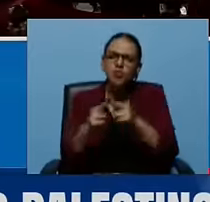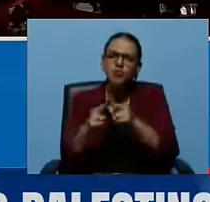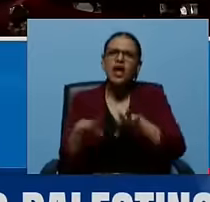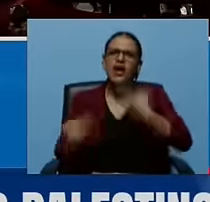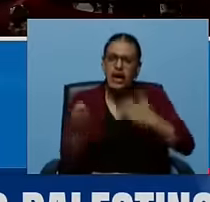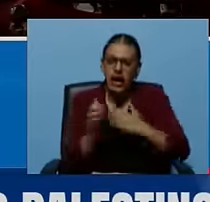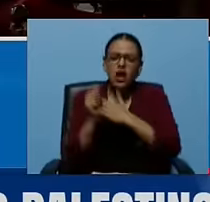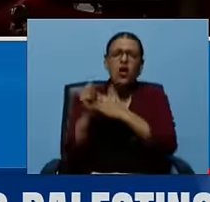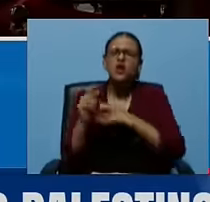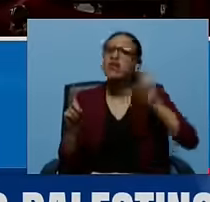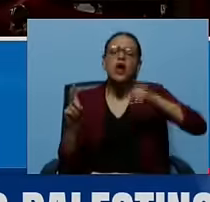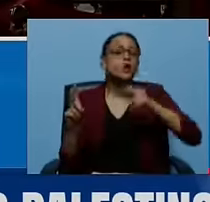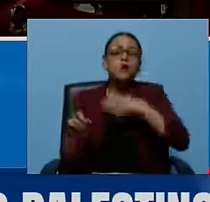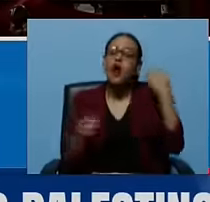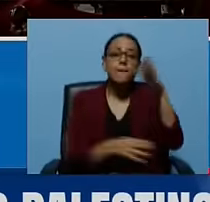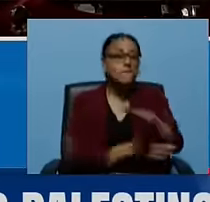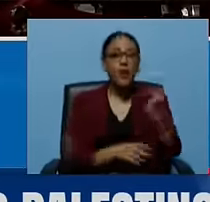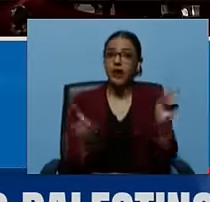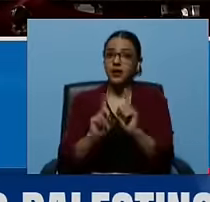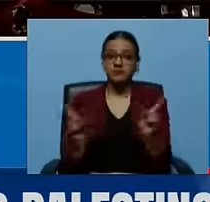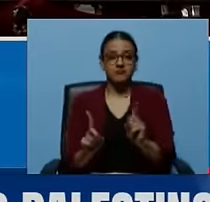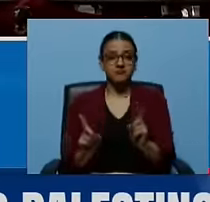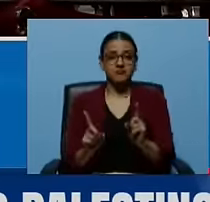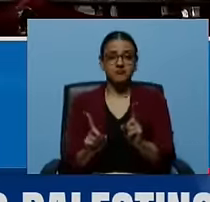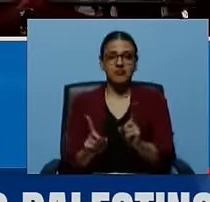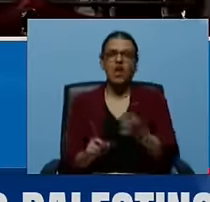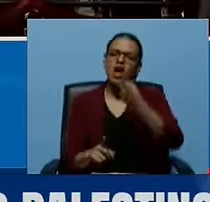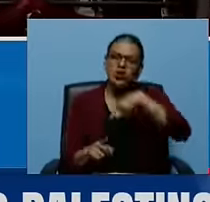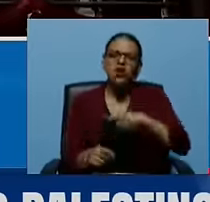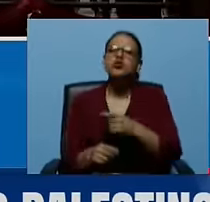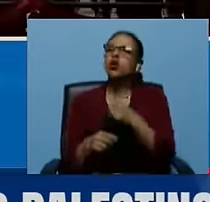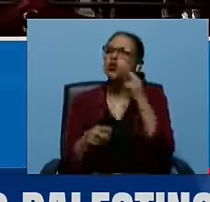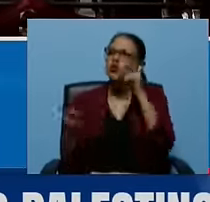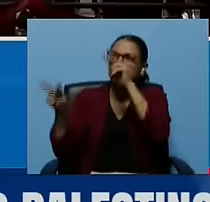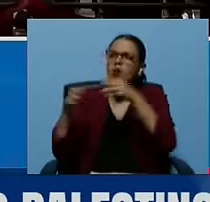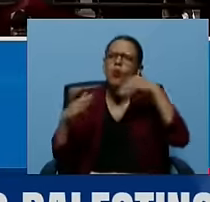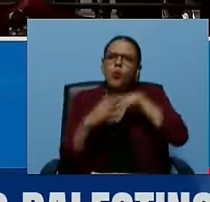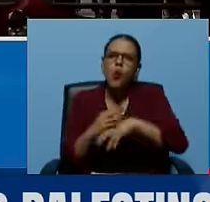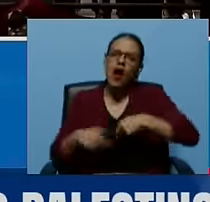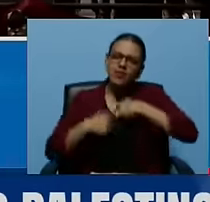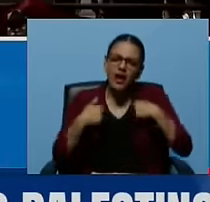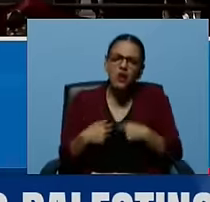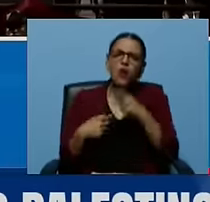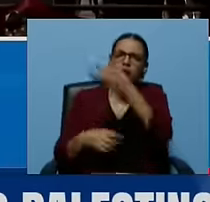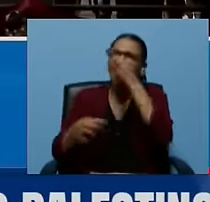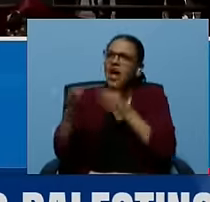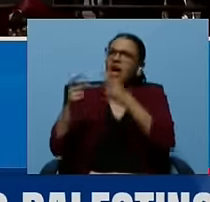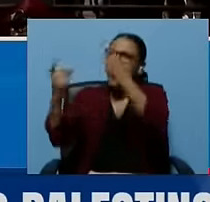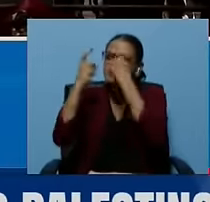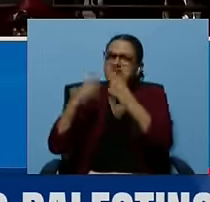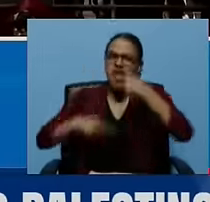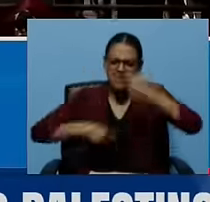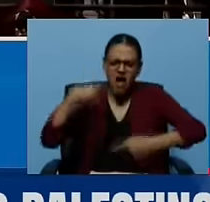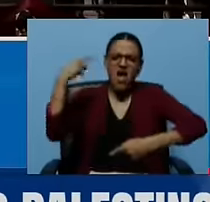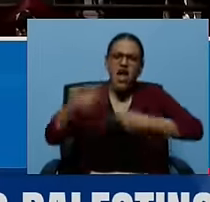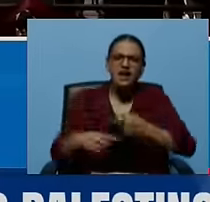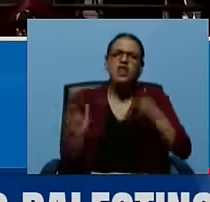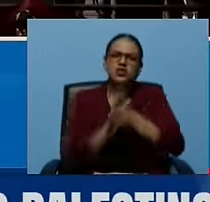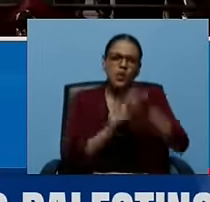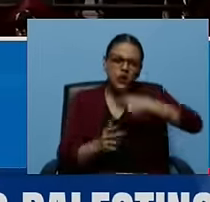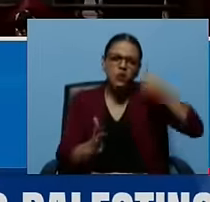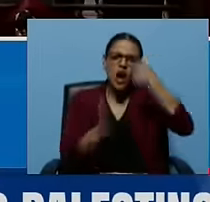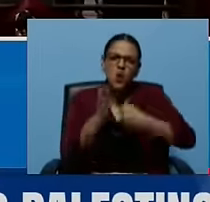los líderes nunca mueren. Nos queda su legado, nos queda su herencia en la